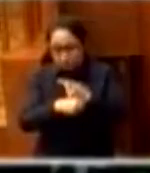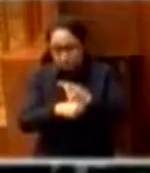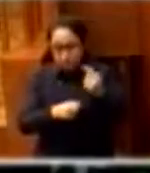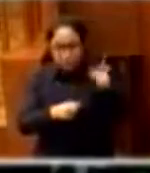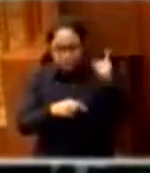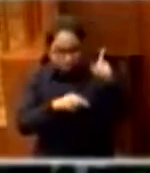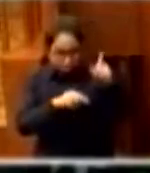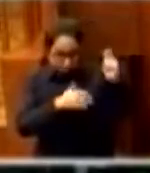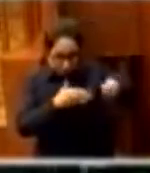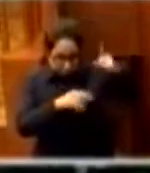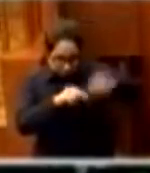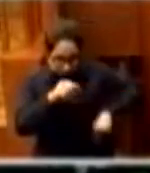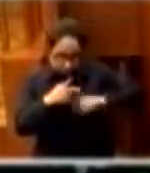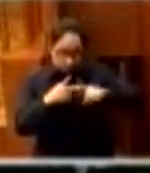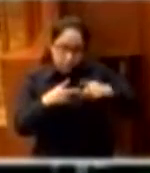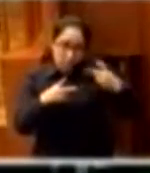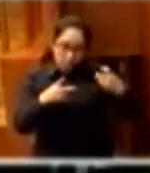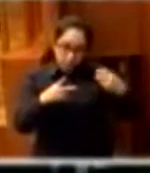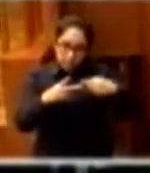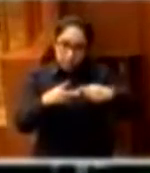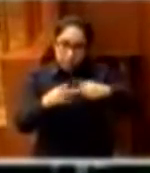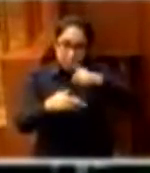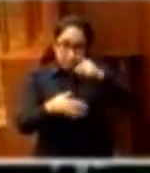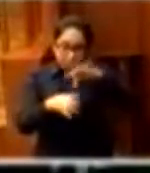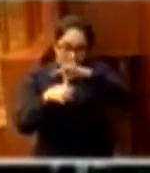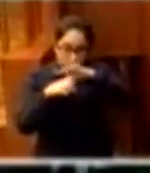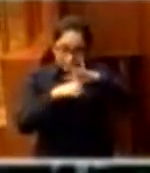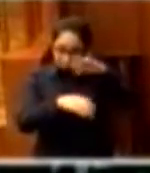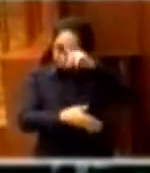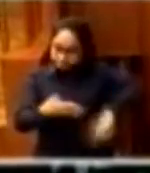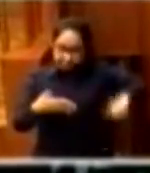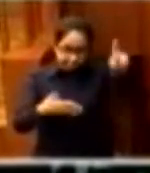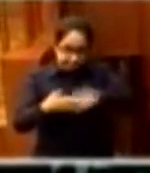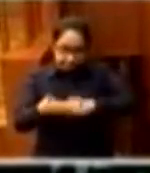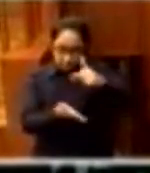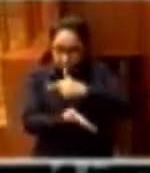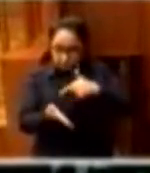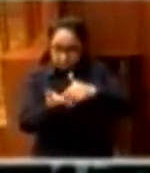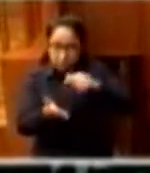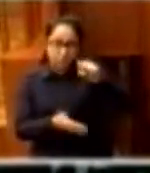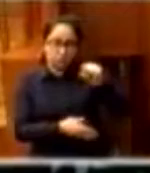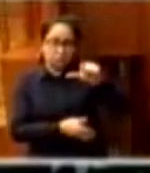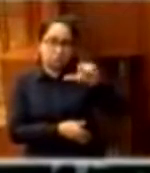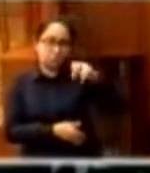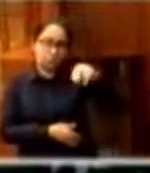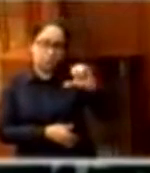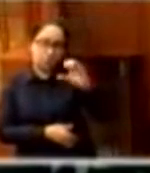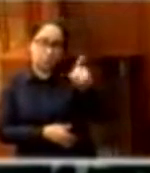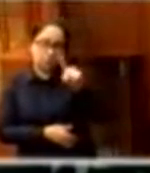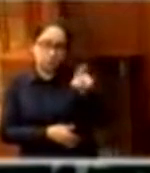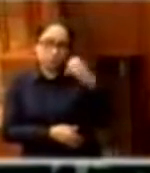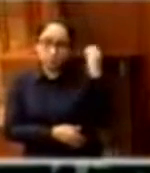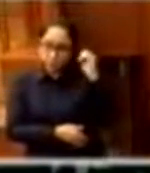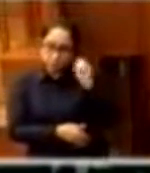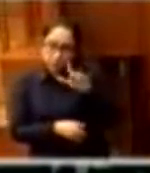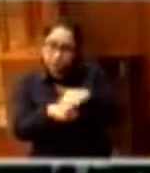sentencia impugnada. Segundo, se declara la nulidad de la elección de concejalías al Ayuntamiento de Salina Cruz, Oaxaca, y en consecuencia, se revocan